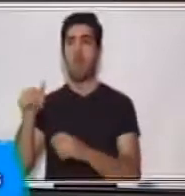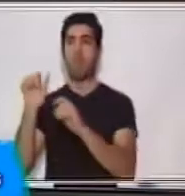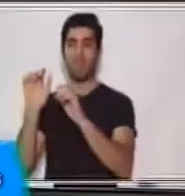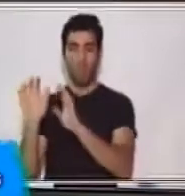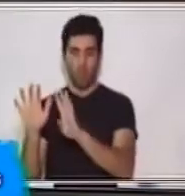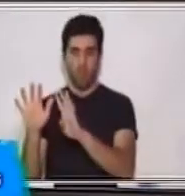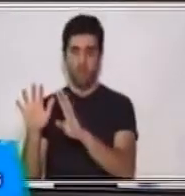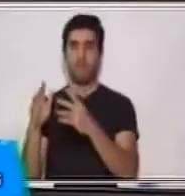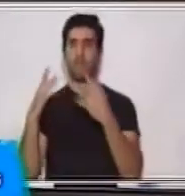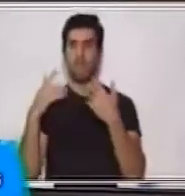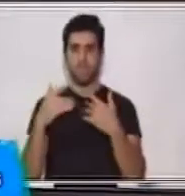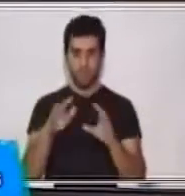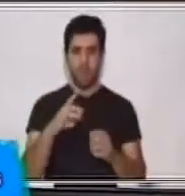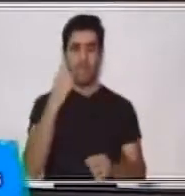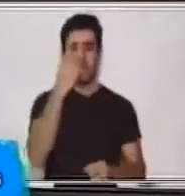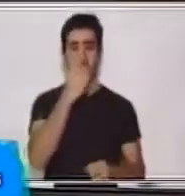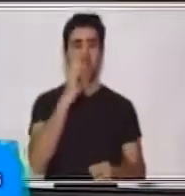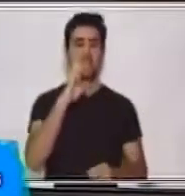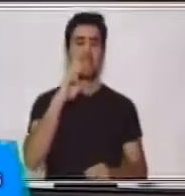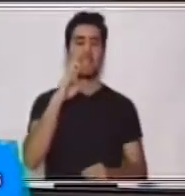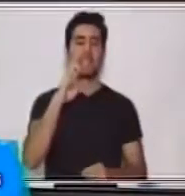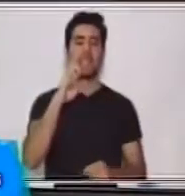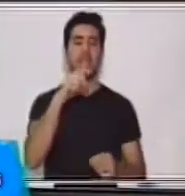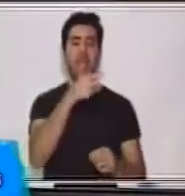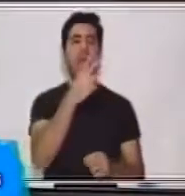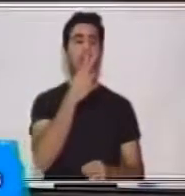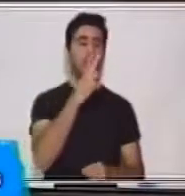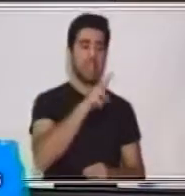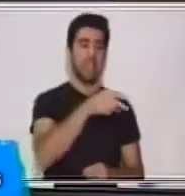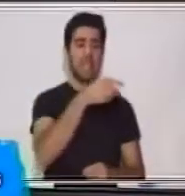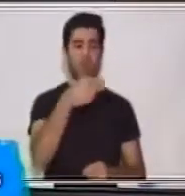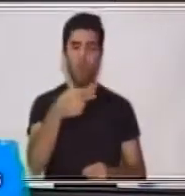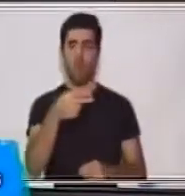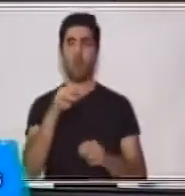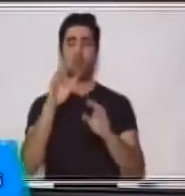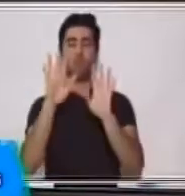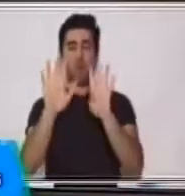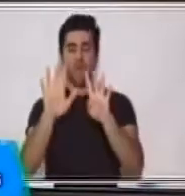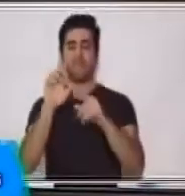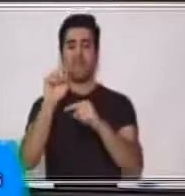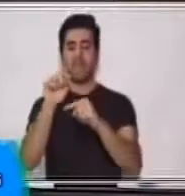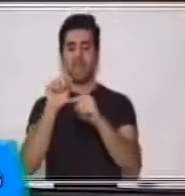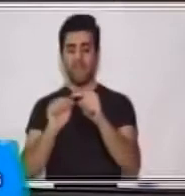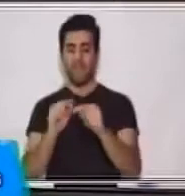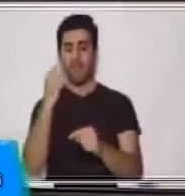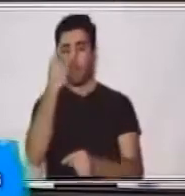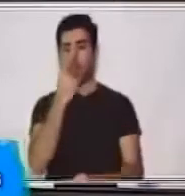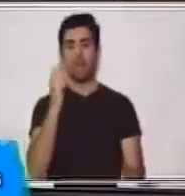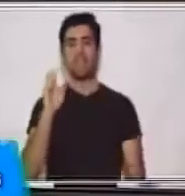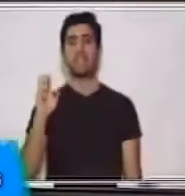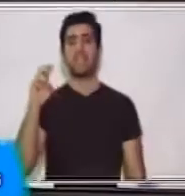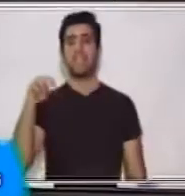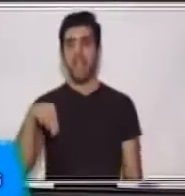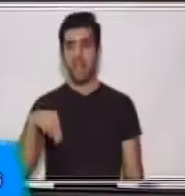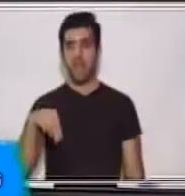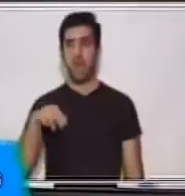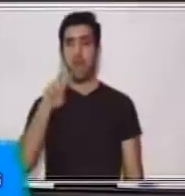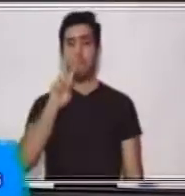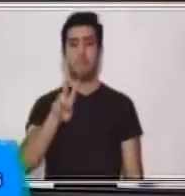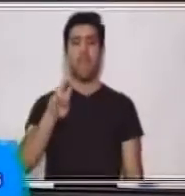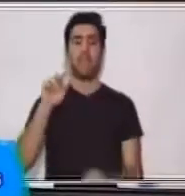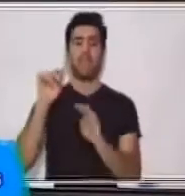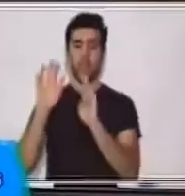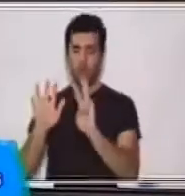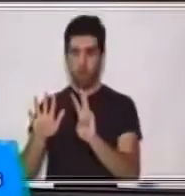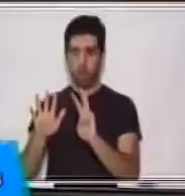9. Despejamos seno de 28, como estamos multiplicando, dividimos en ambos lados, que la hipotenusa